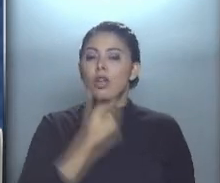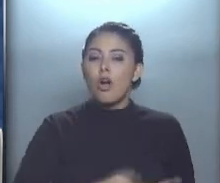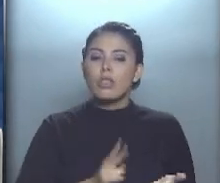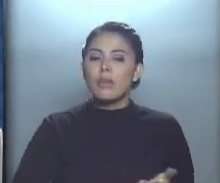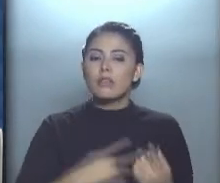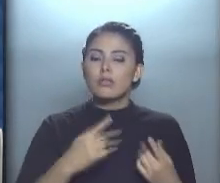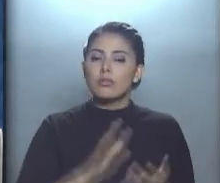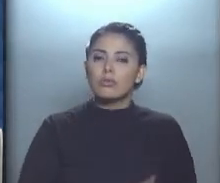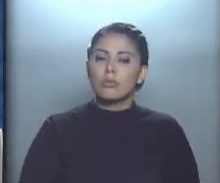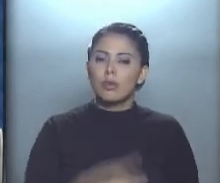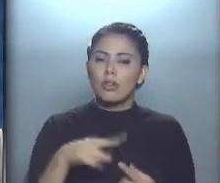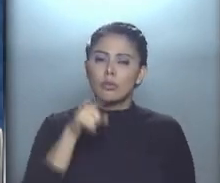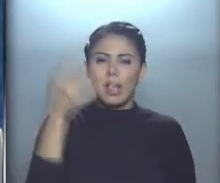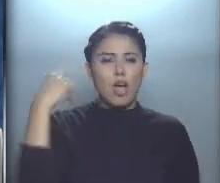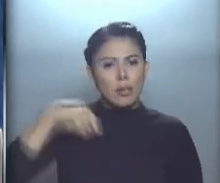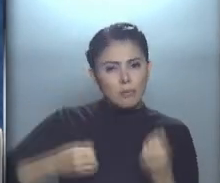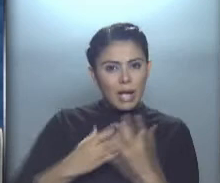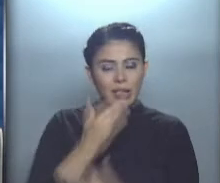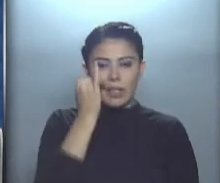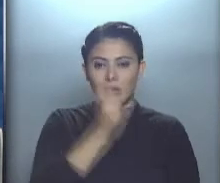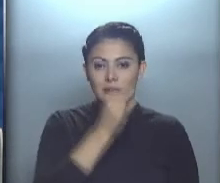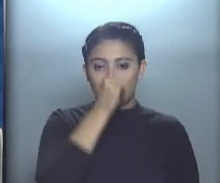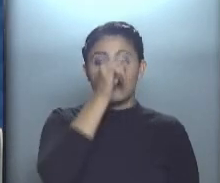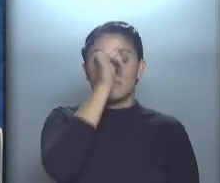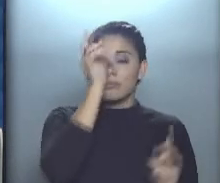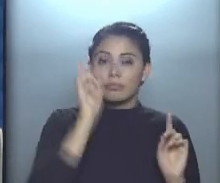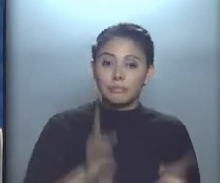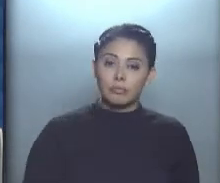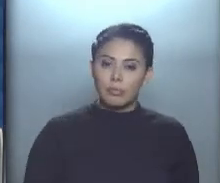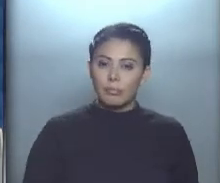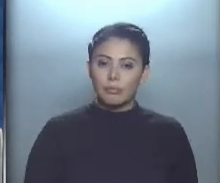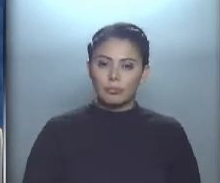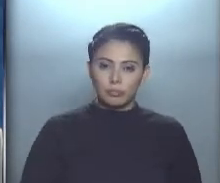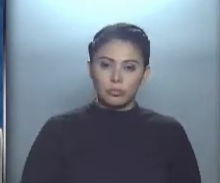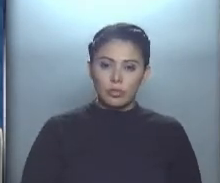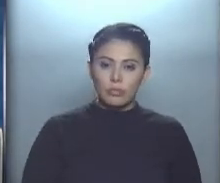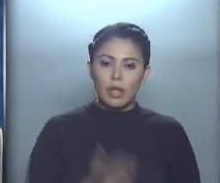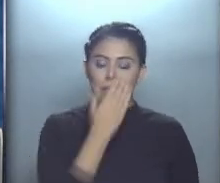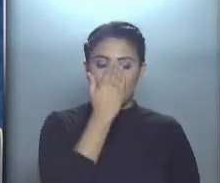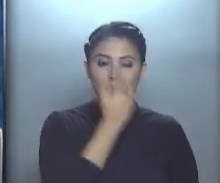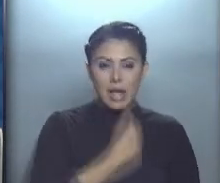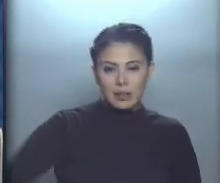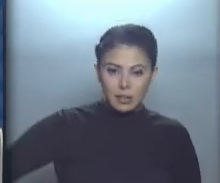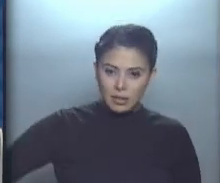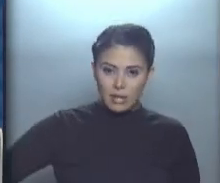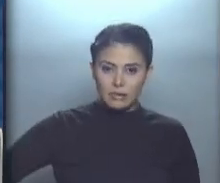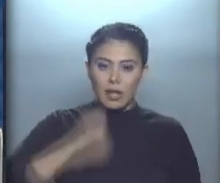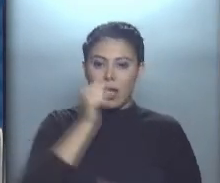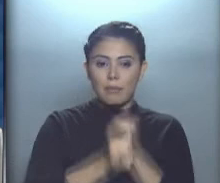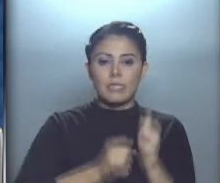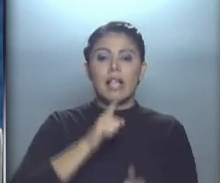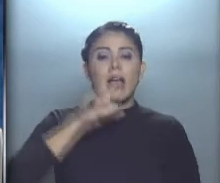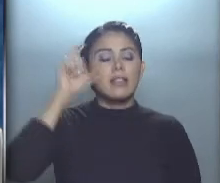dichos que usted había mencionado esta mañana y sobre todo con los referidos al presidente de la empresa